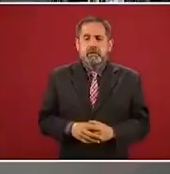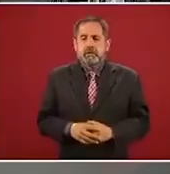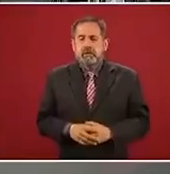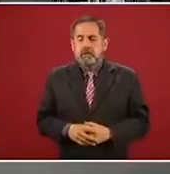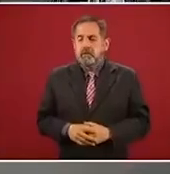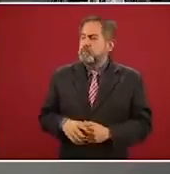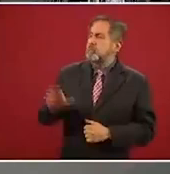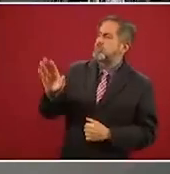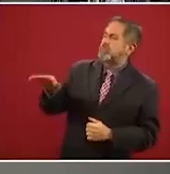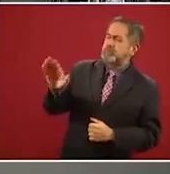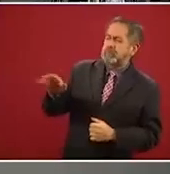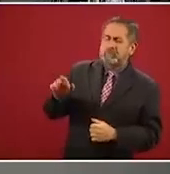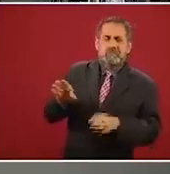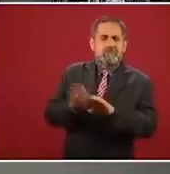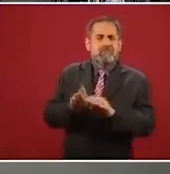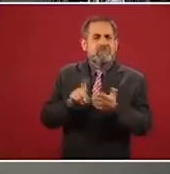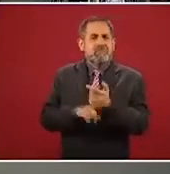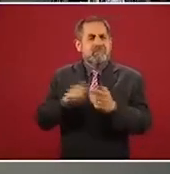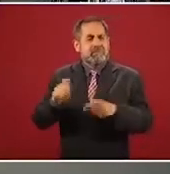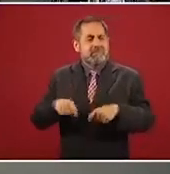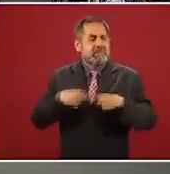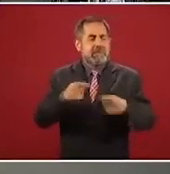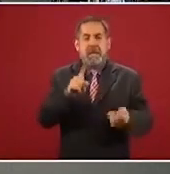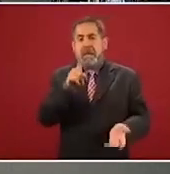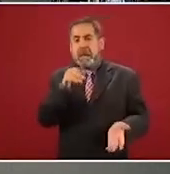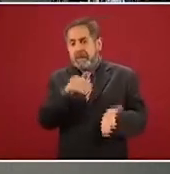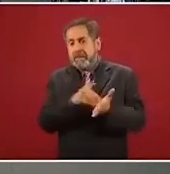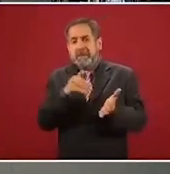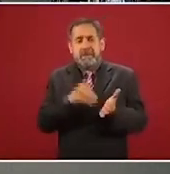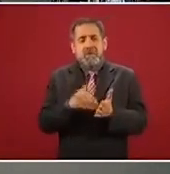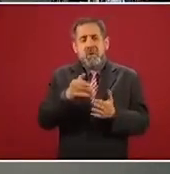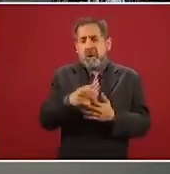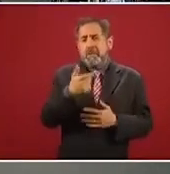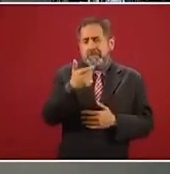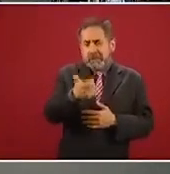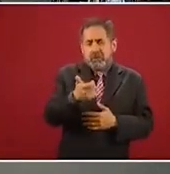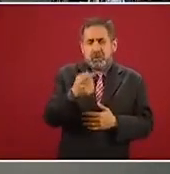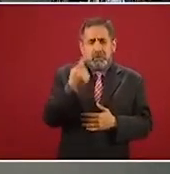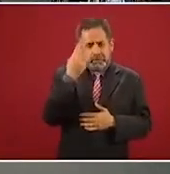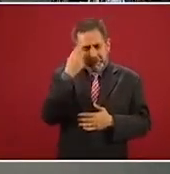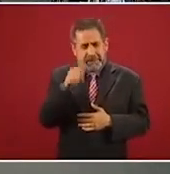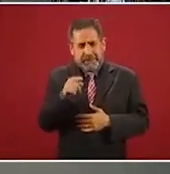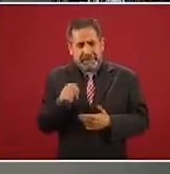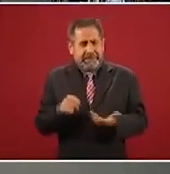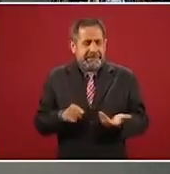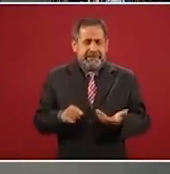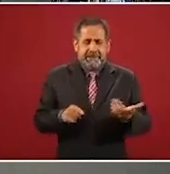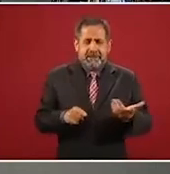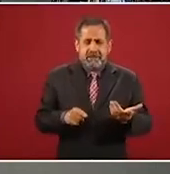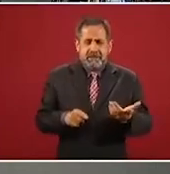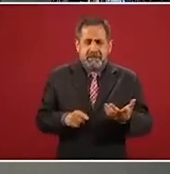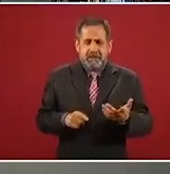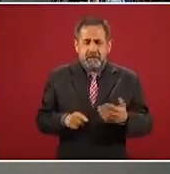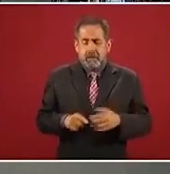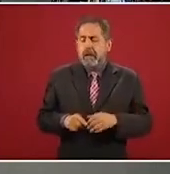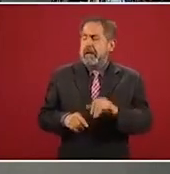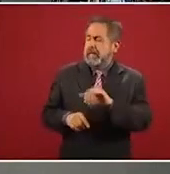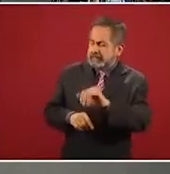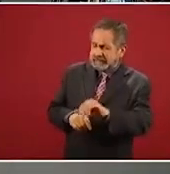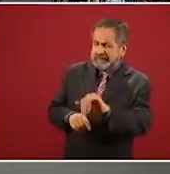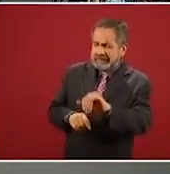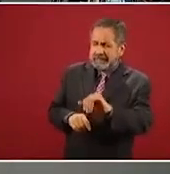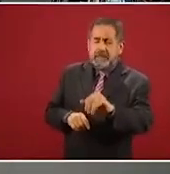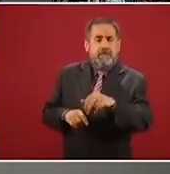de un sistema que otorga al país creo que 1,000 millones sí, de pesos en sí, pero en todos fiscales, los ¿no?